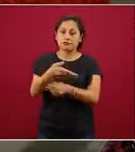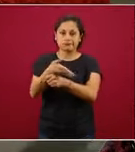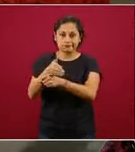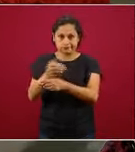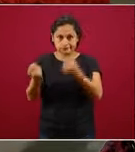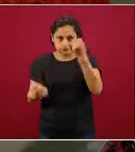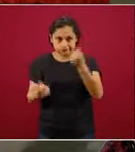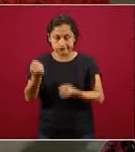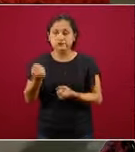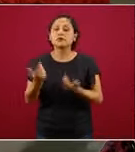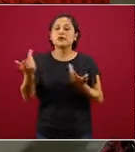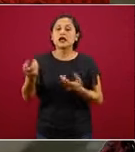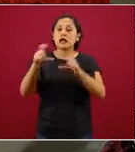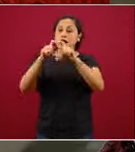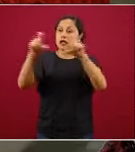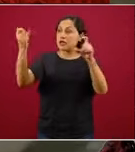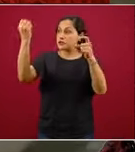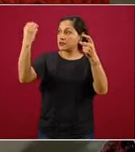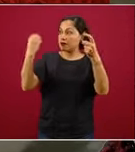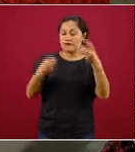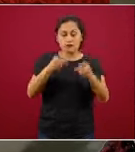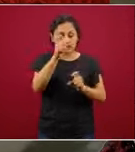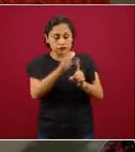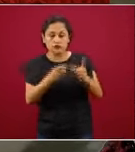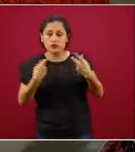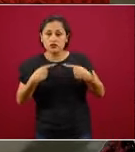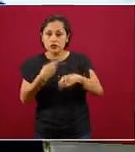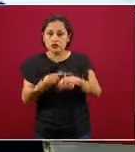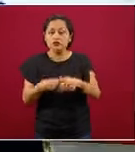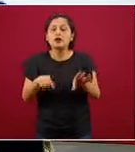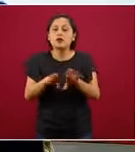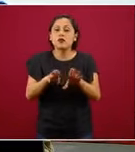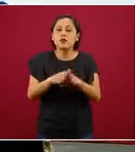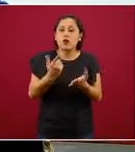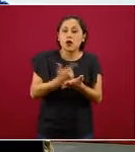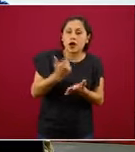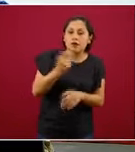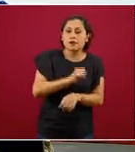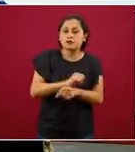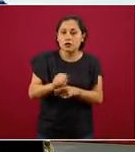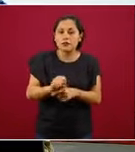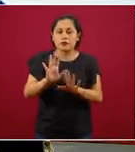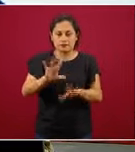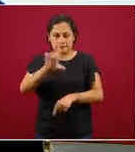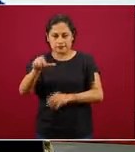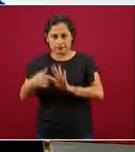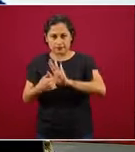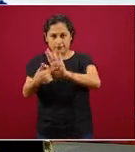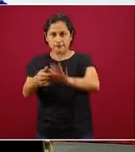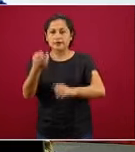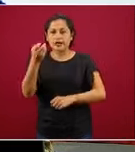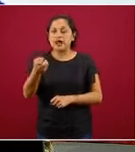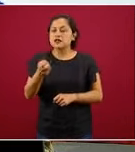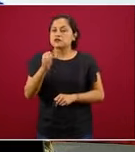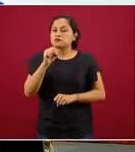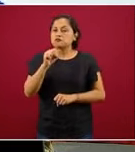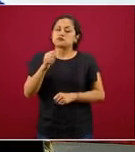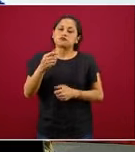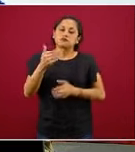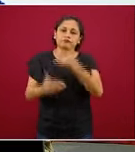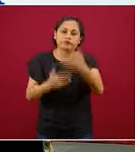hacen indicadores de calidad, se les da seguimiento, y algunos ahorita los vamos a ver en algunas láminas siguientes, y se mejoran los procesos. Ahora, en